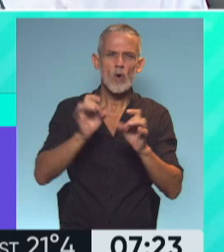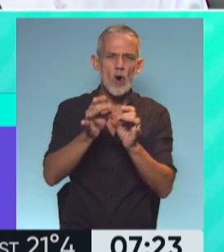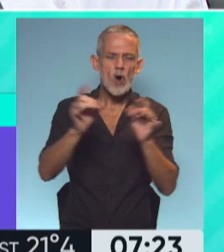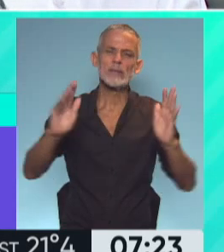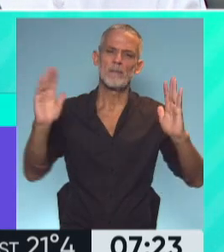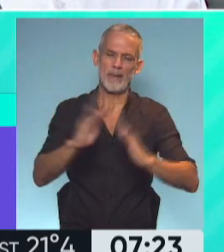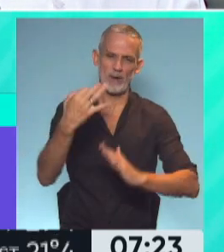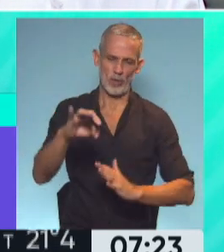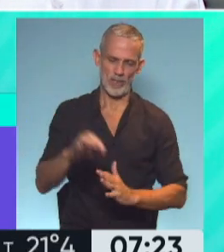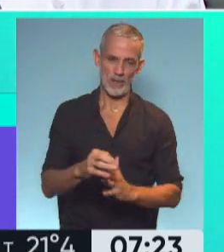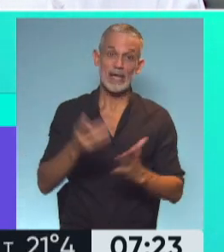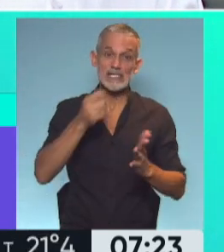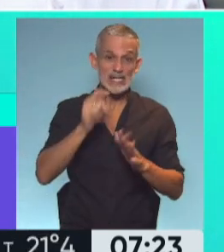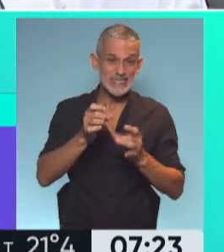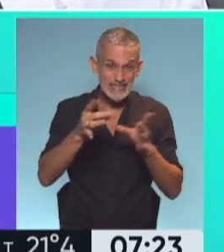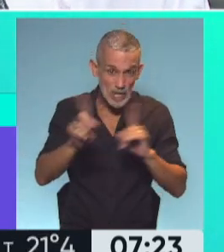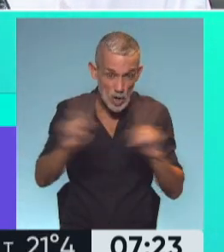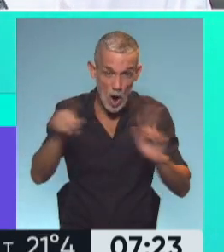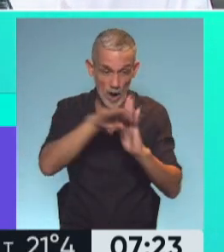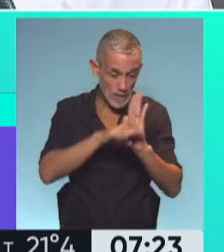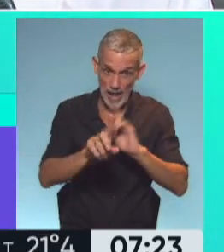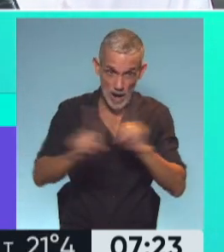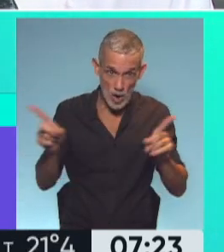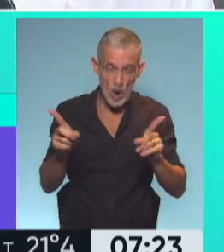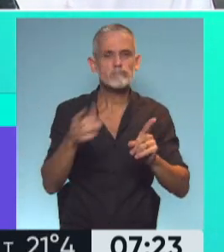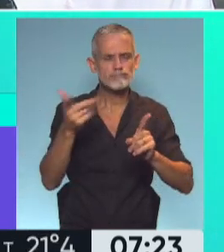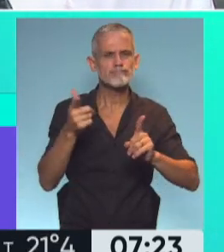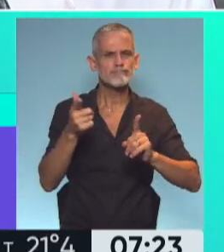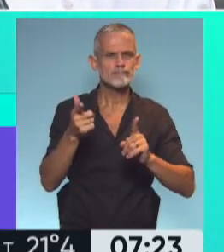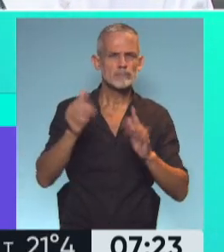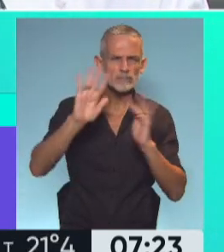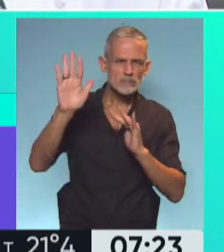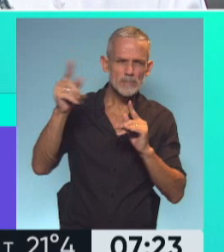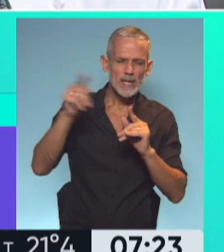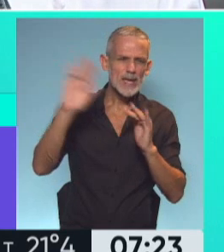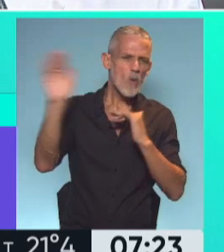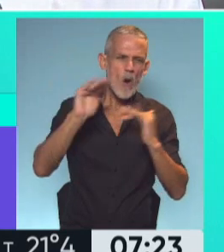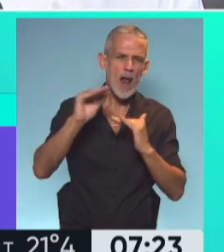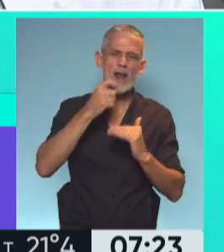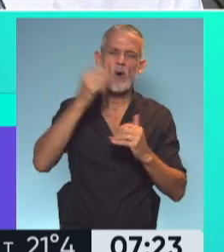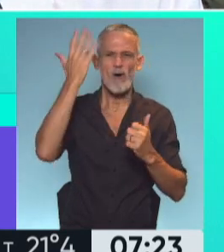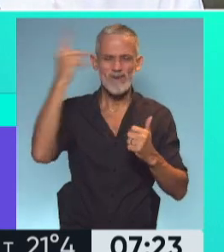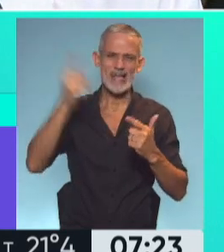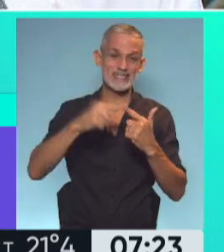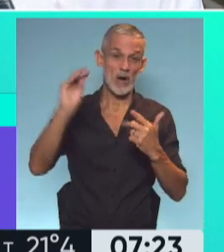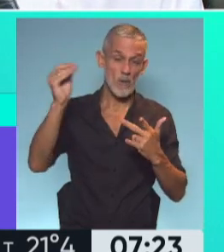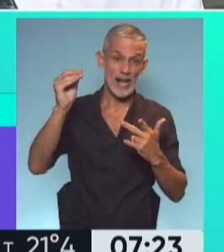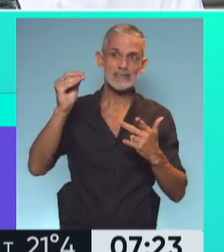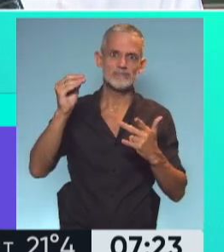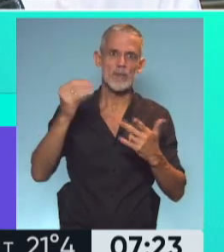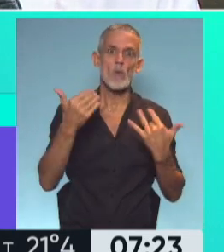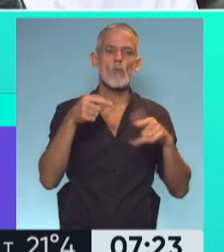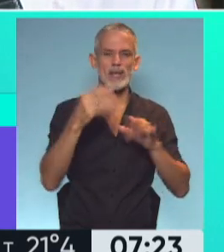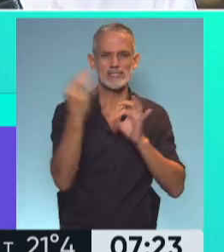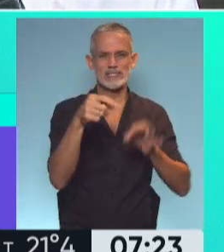contagios. Doctor, porque si no, insisto, esos espejos de Francia o de Brasil se tornan